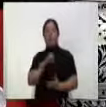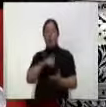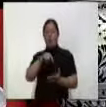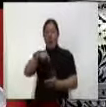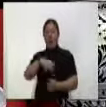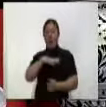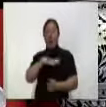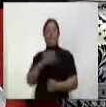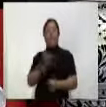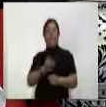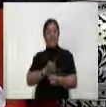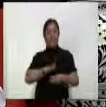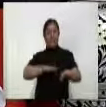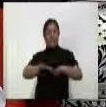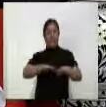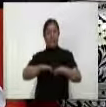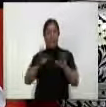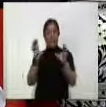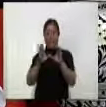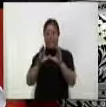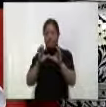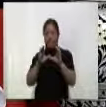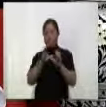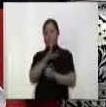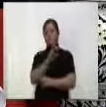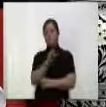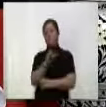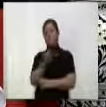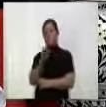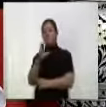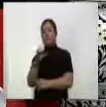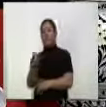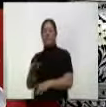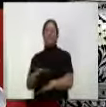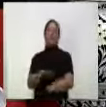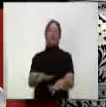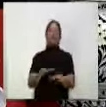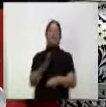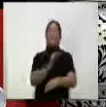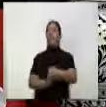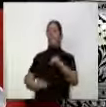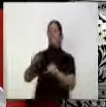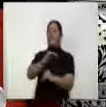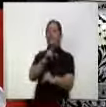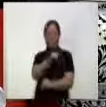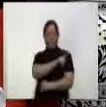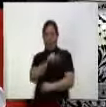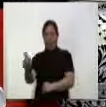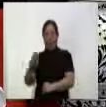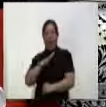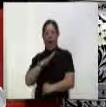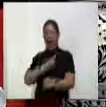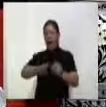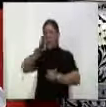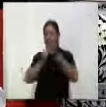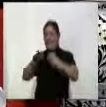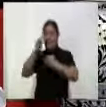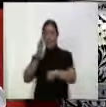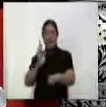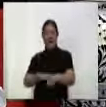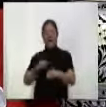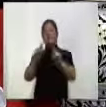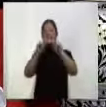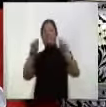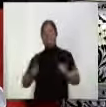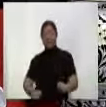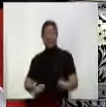tanto vamos a trabajar con las certificaciones de Cisco. Esto da un plus a los estudiantes, ya que salen con una herramienta más aparte del título, y